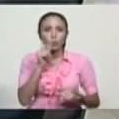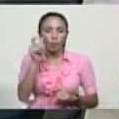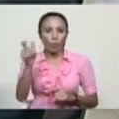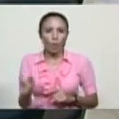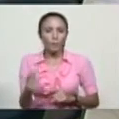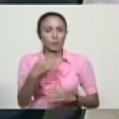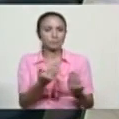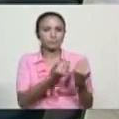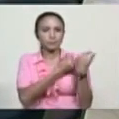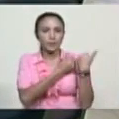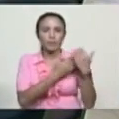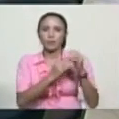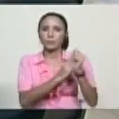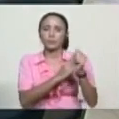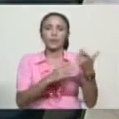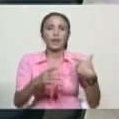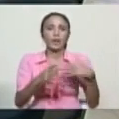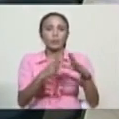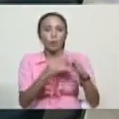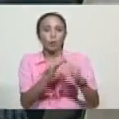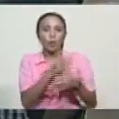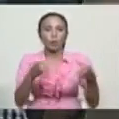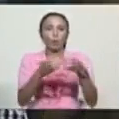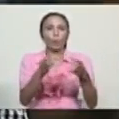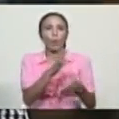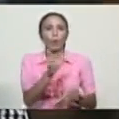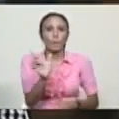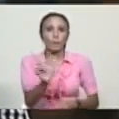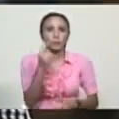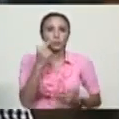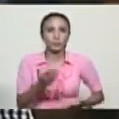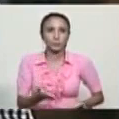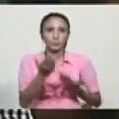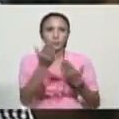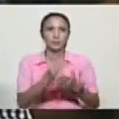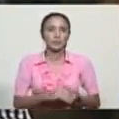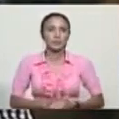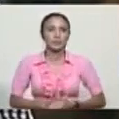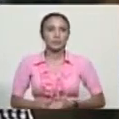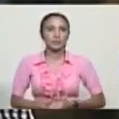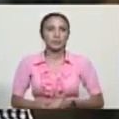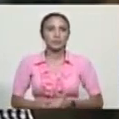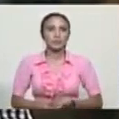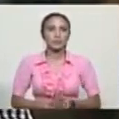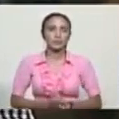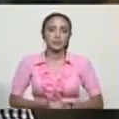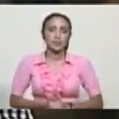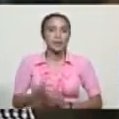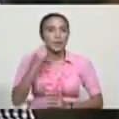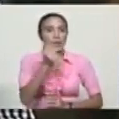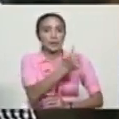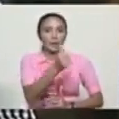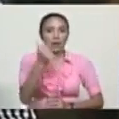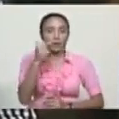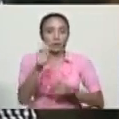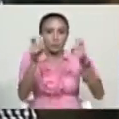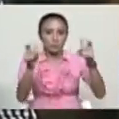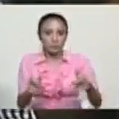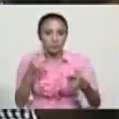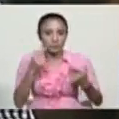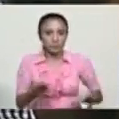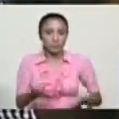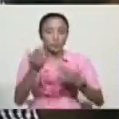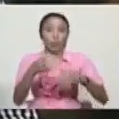y Logística de la Juventud del Partido Socialista Unido de Venezuela, Jorge Pérez, secretario de Organización, y Aurora Paredes, secretaria nacional de